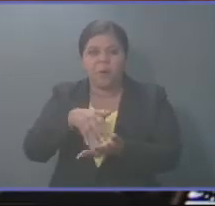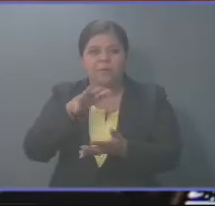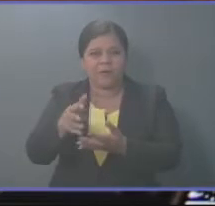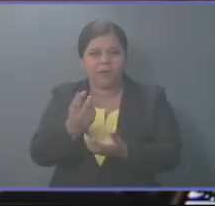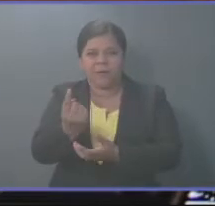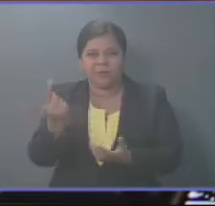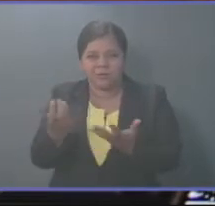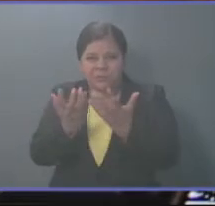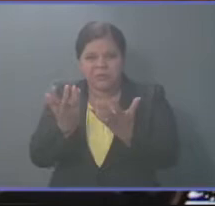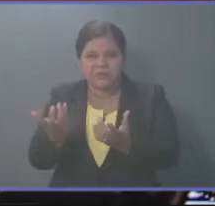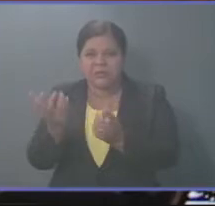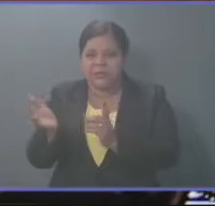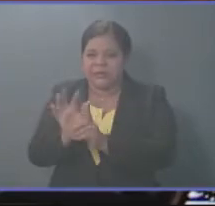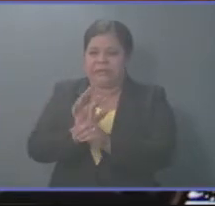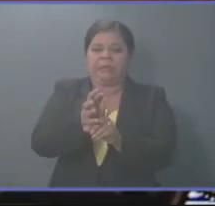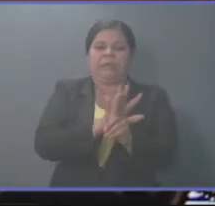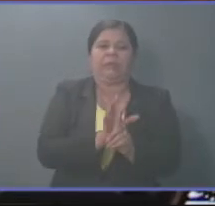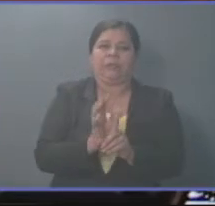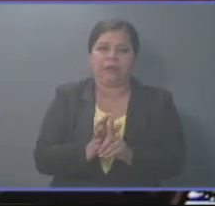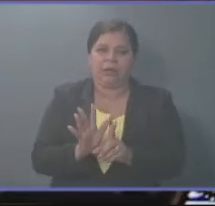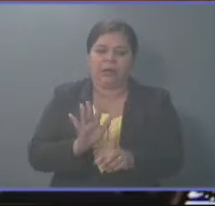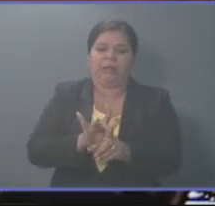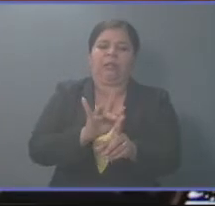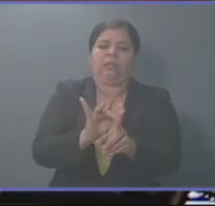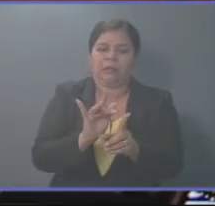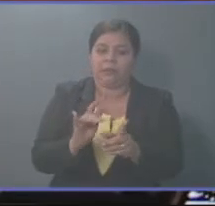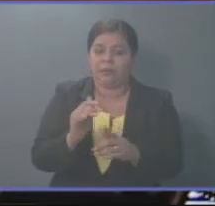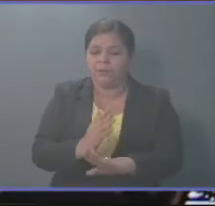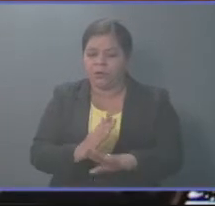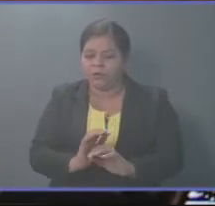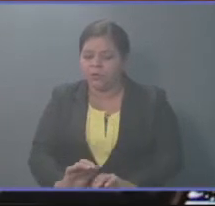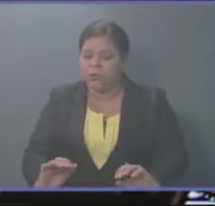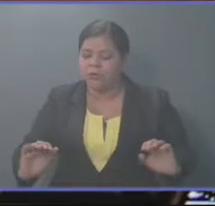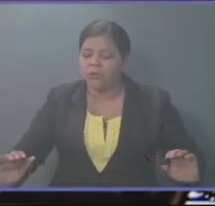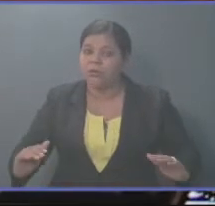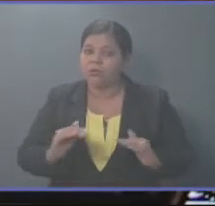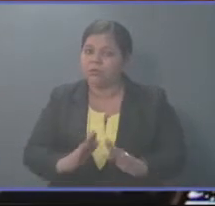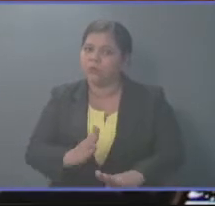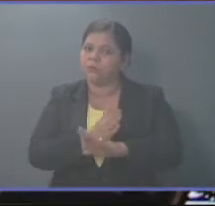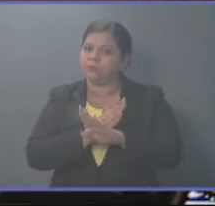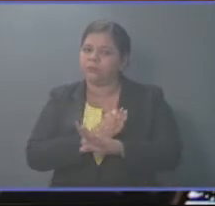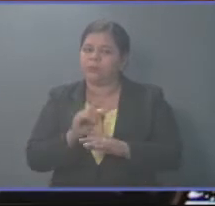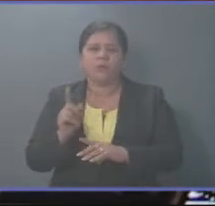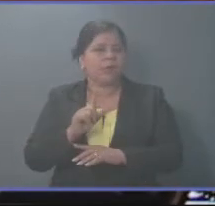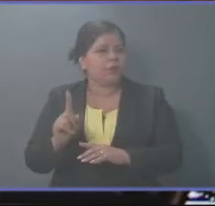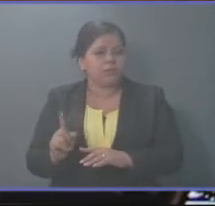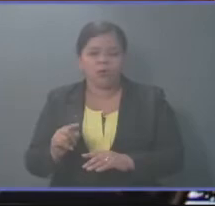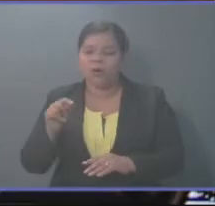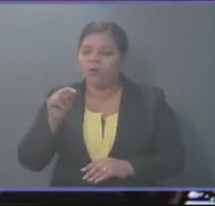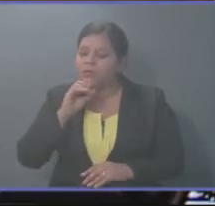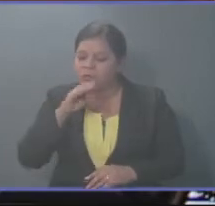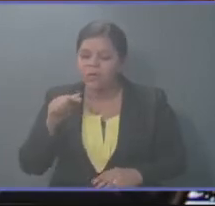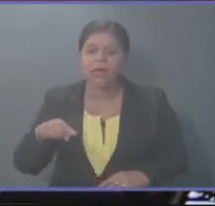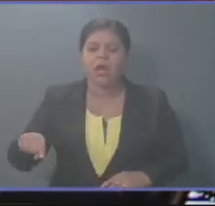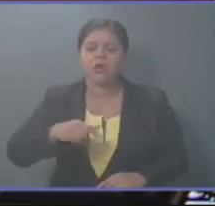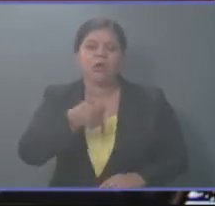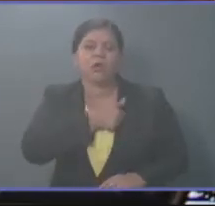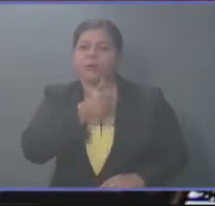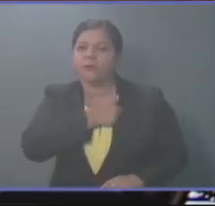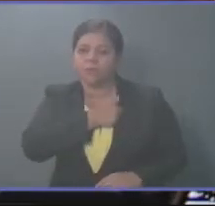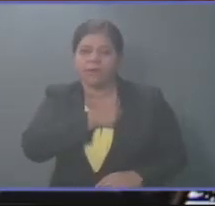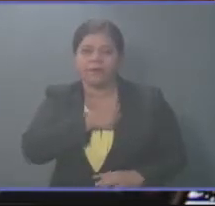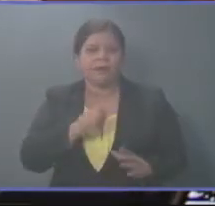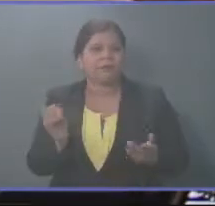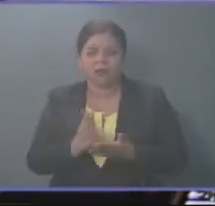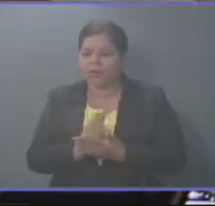o privados, ya que se debe proteger a los niños, niñas y adolescentes y no hacerles responsables de ningún tipo de agresión